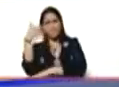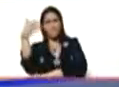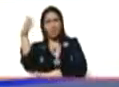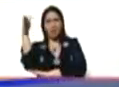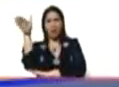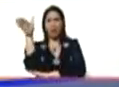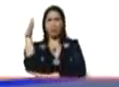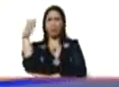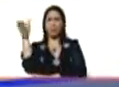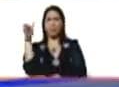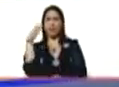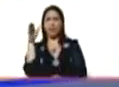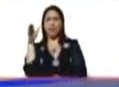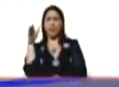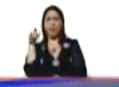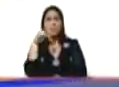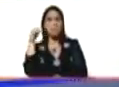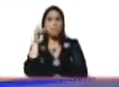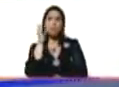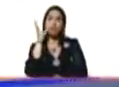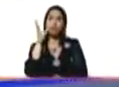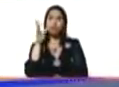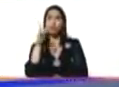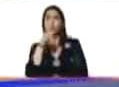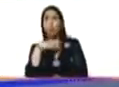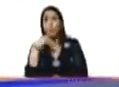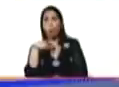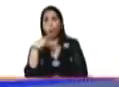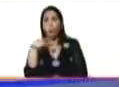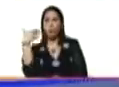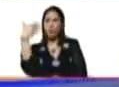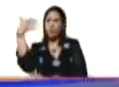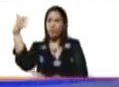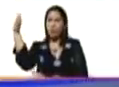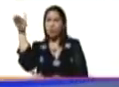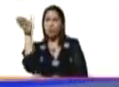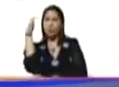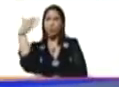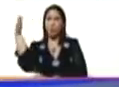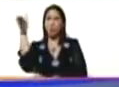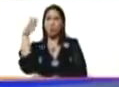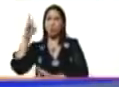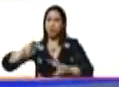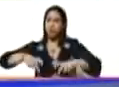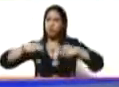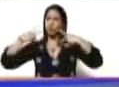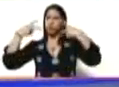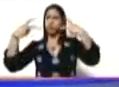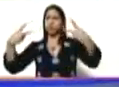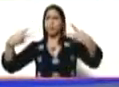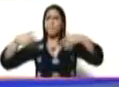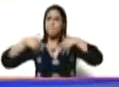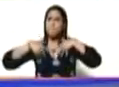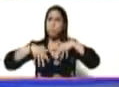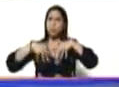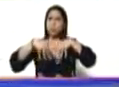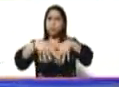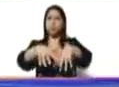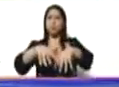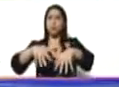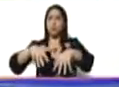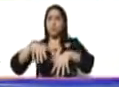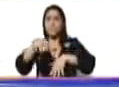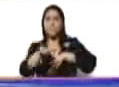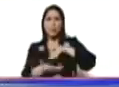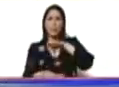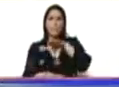tricolor, amarillo, azul y rojo, ondeó en la vanguardia de los ejércitos a pie y a caballo